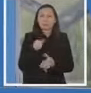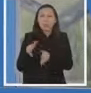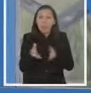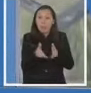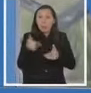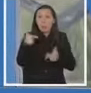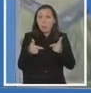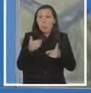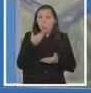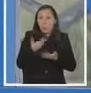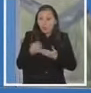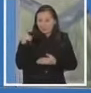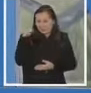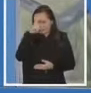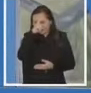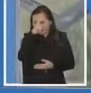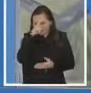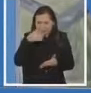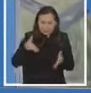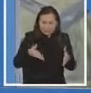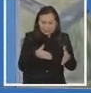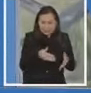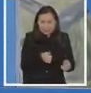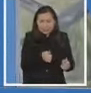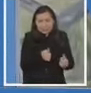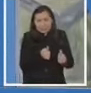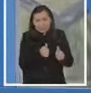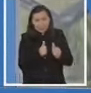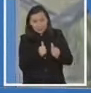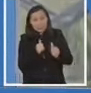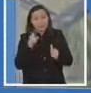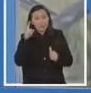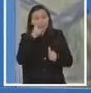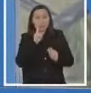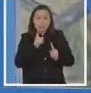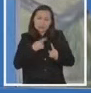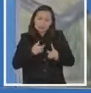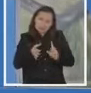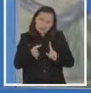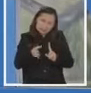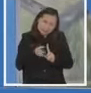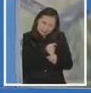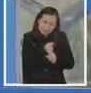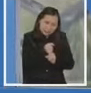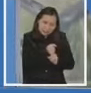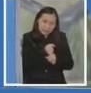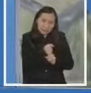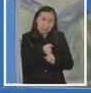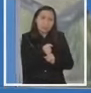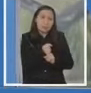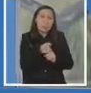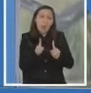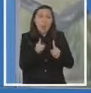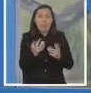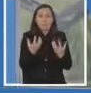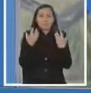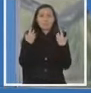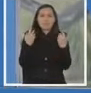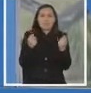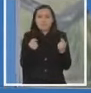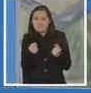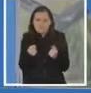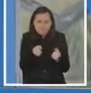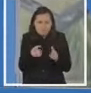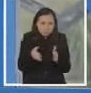cuando se pone difícil, cuando las cosas se ponen cuesta arriba, requieren afirmarse más firme al timón